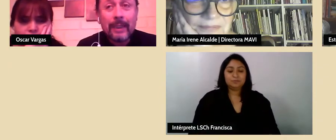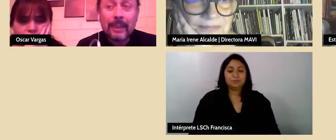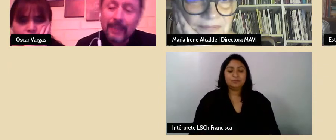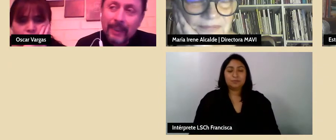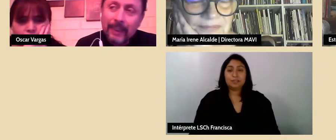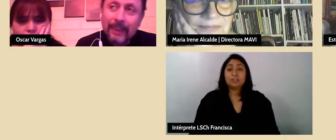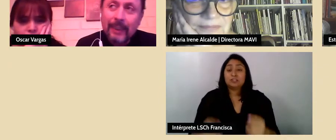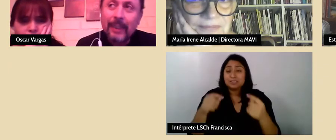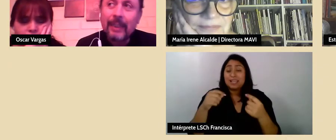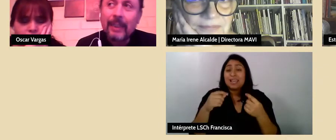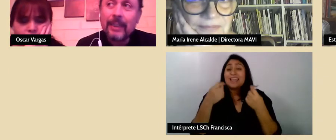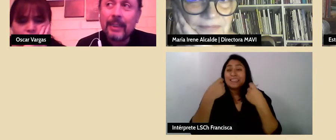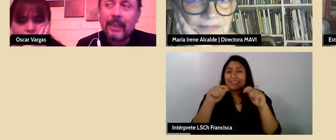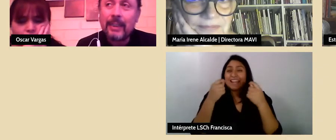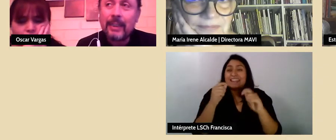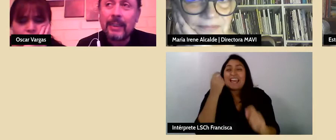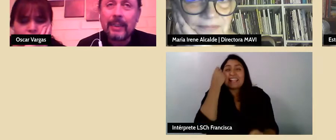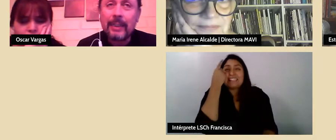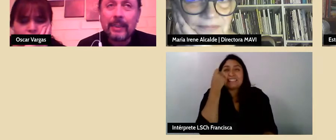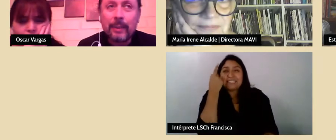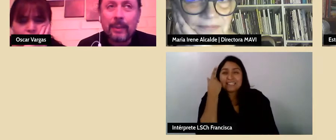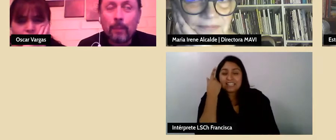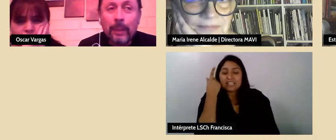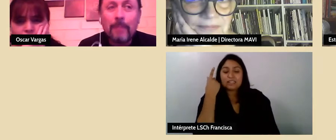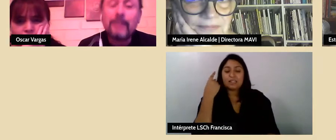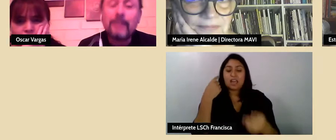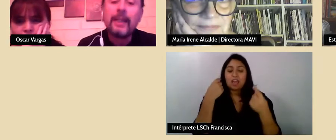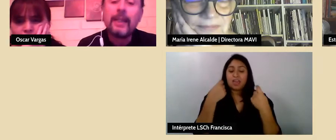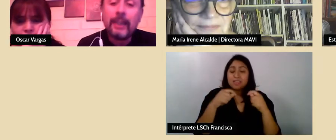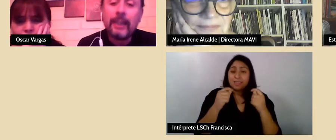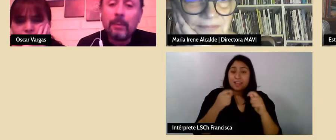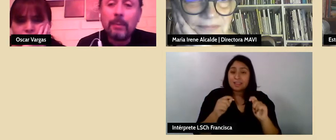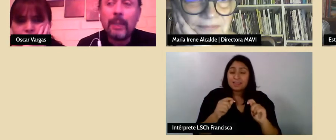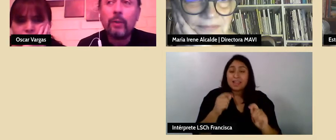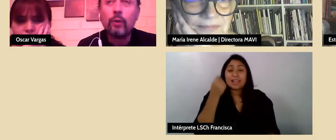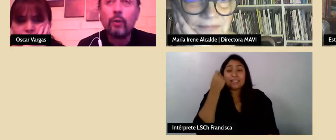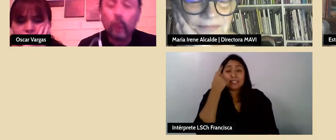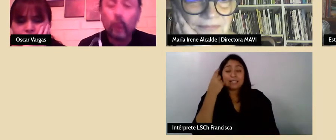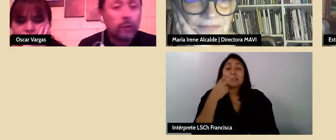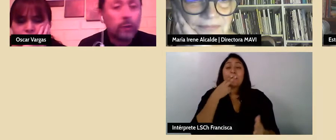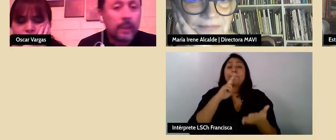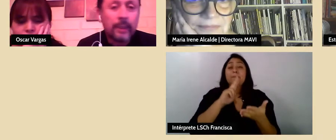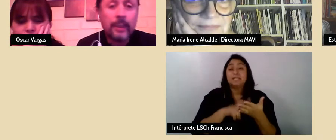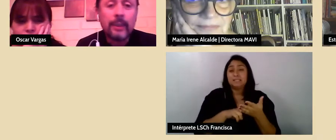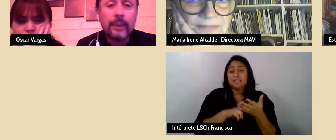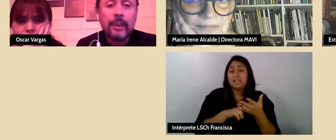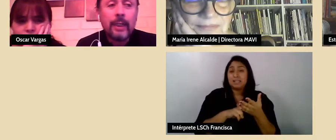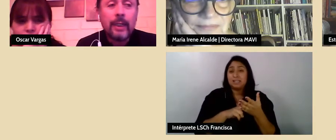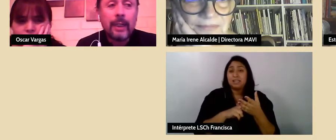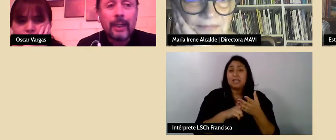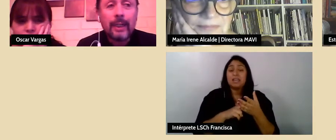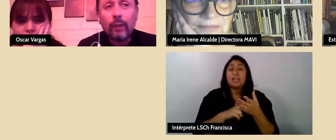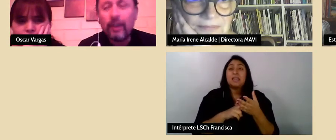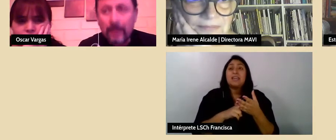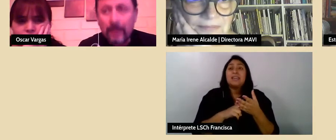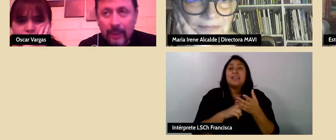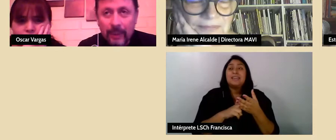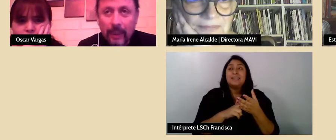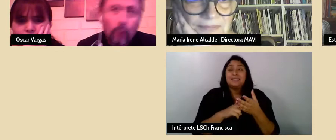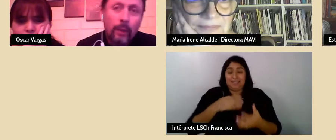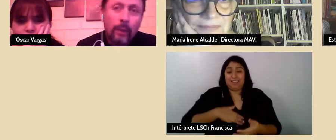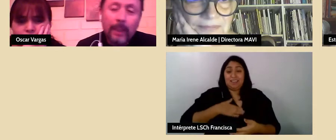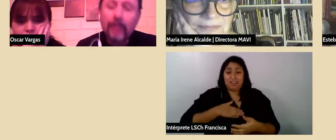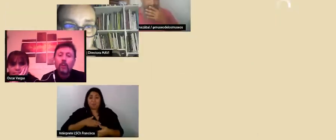tratar que se entienda, tratar de que se comprenda el mensaje que estamos enviando, nuestro sentir, qué es lo que representa